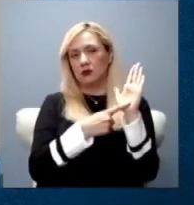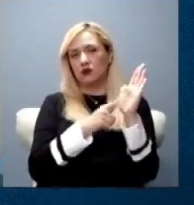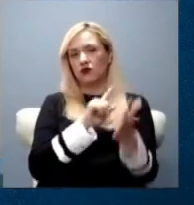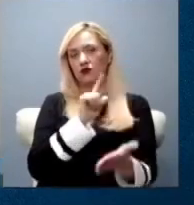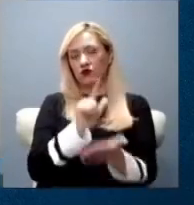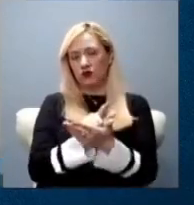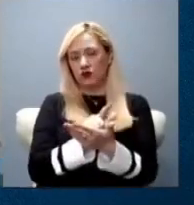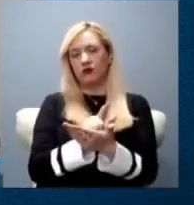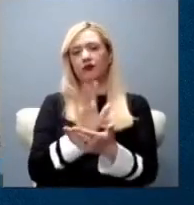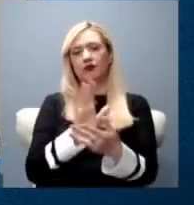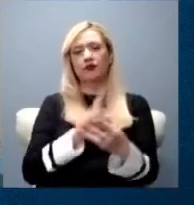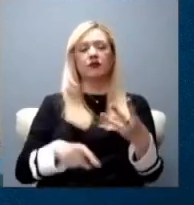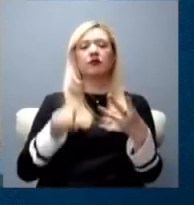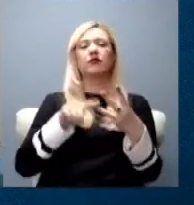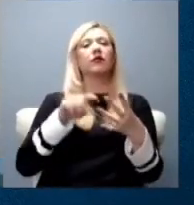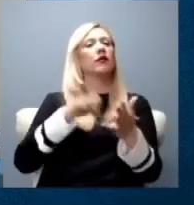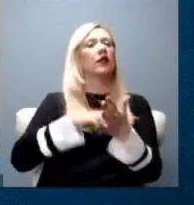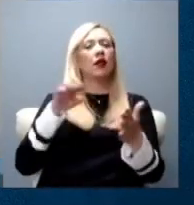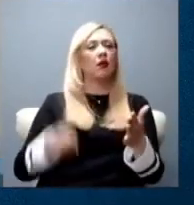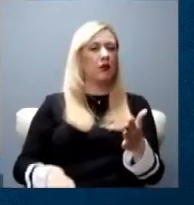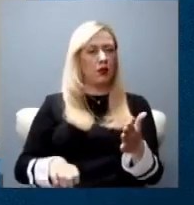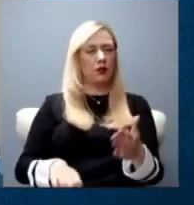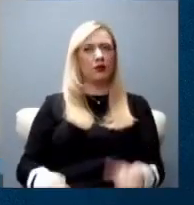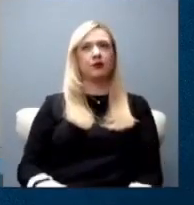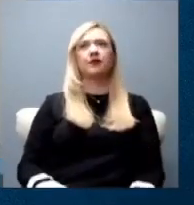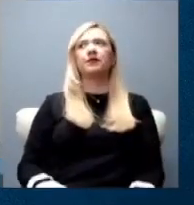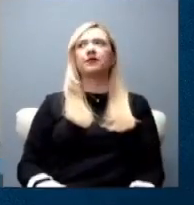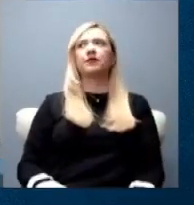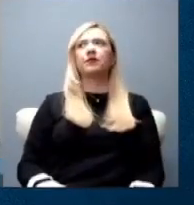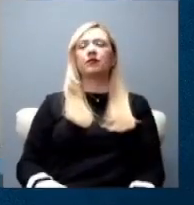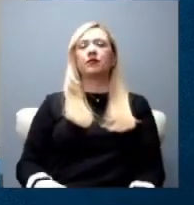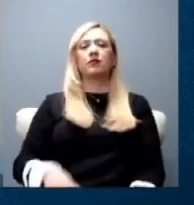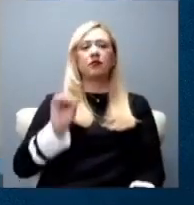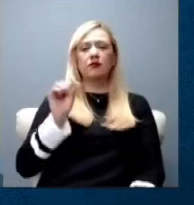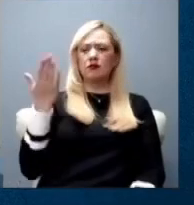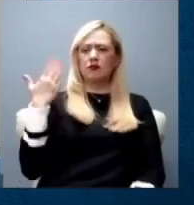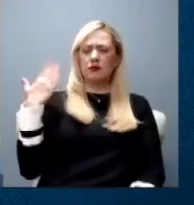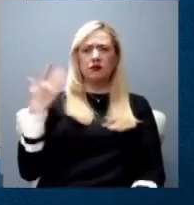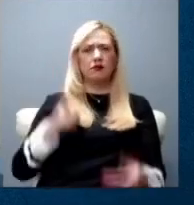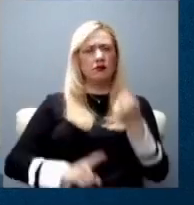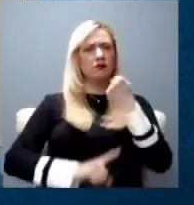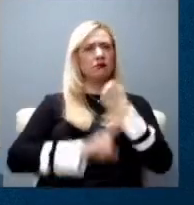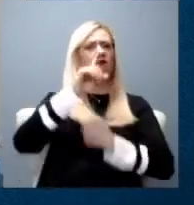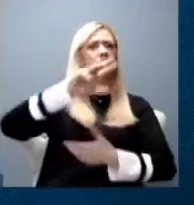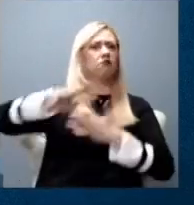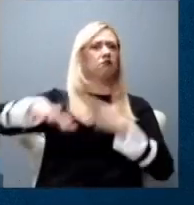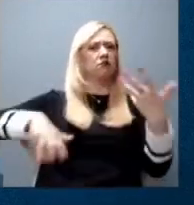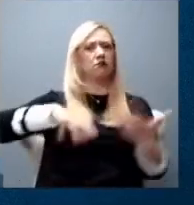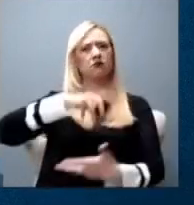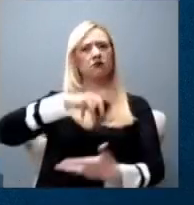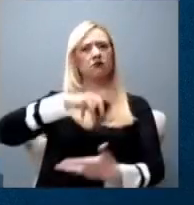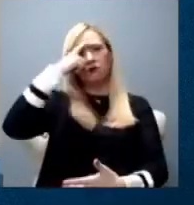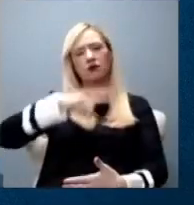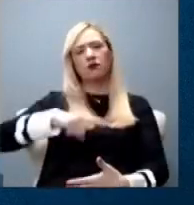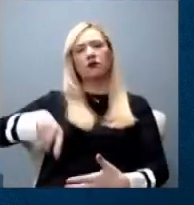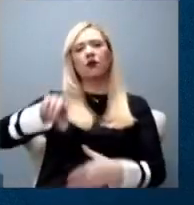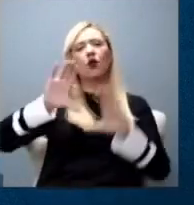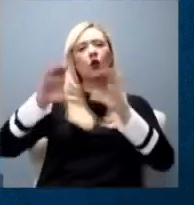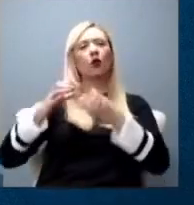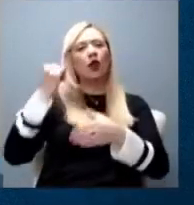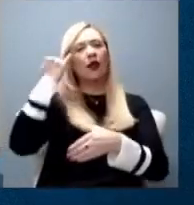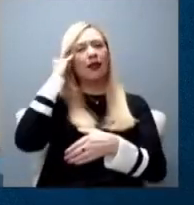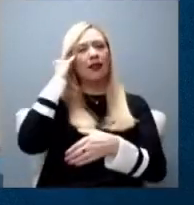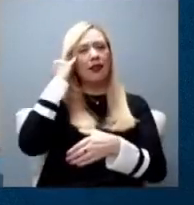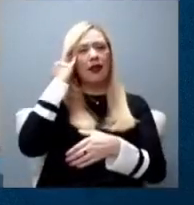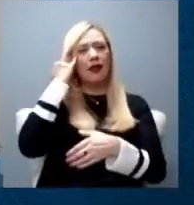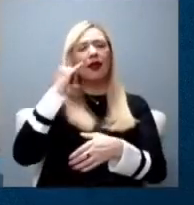procedimiento. Y un tercer ejemplo, y acá termino, en el reciente caso de Asociación de Comunidades Indígenas, la